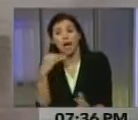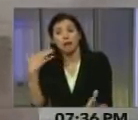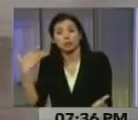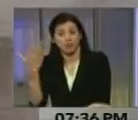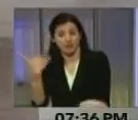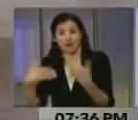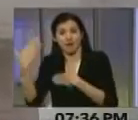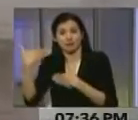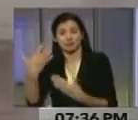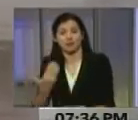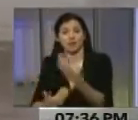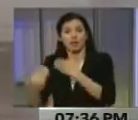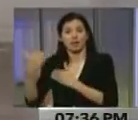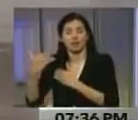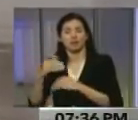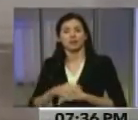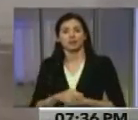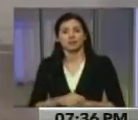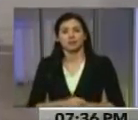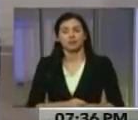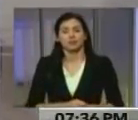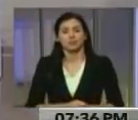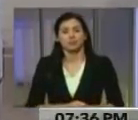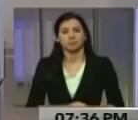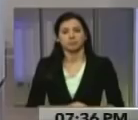fue configurando